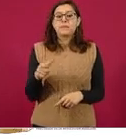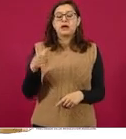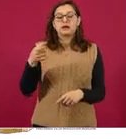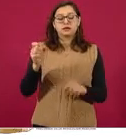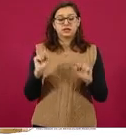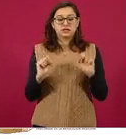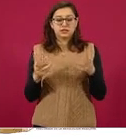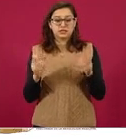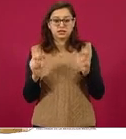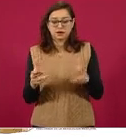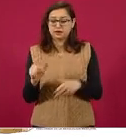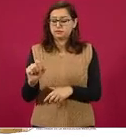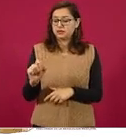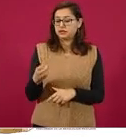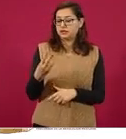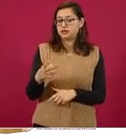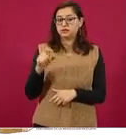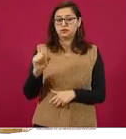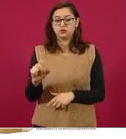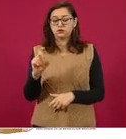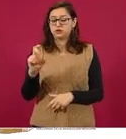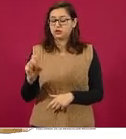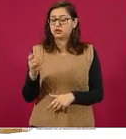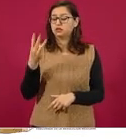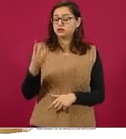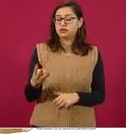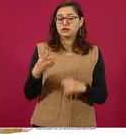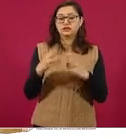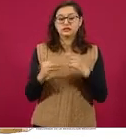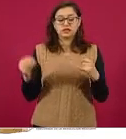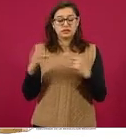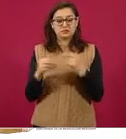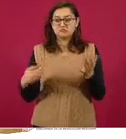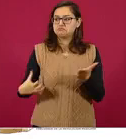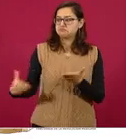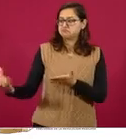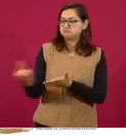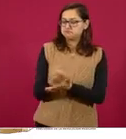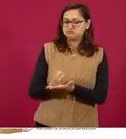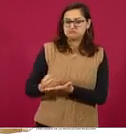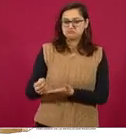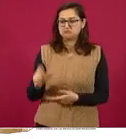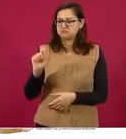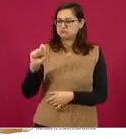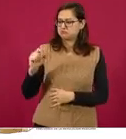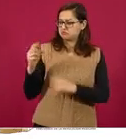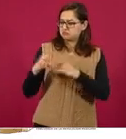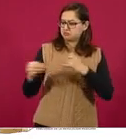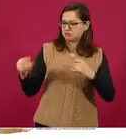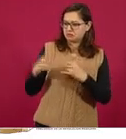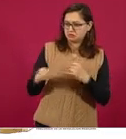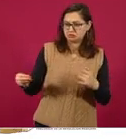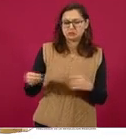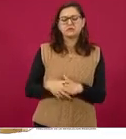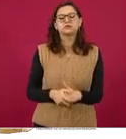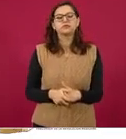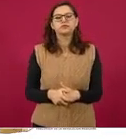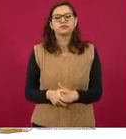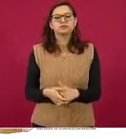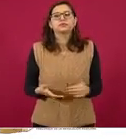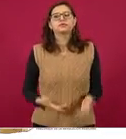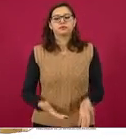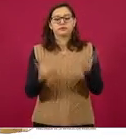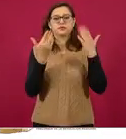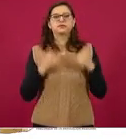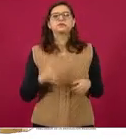Chiapas, 22 pesos con 33 centavos el precio al público. En el tema de verificación